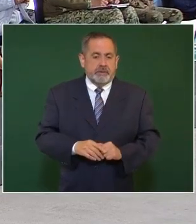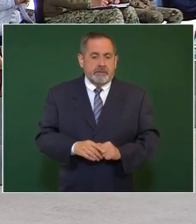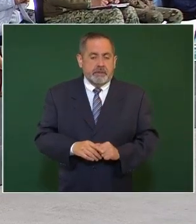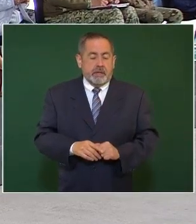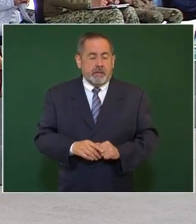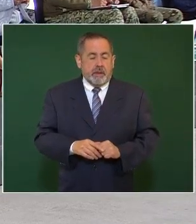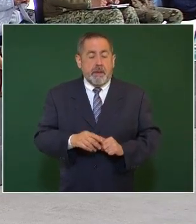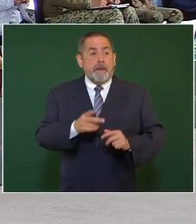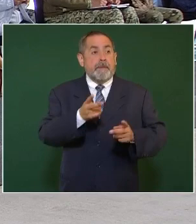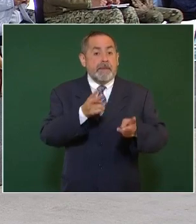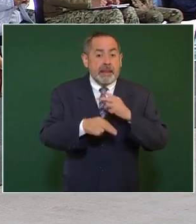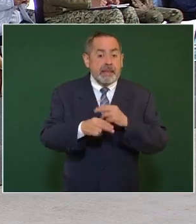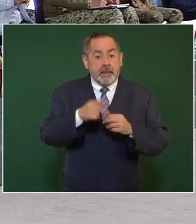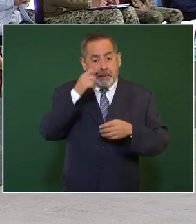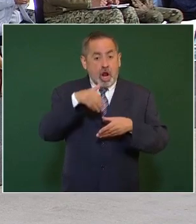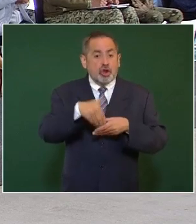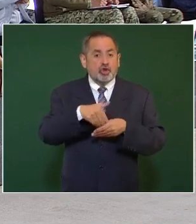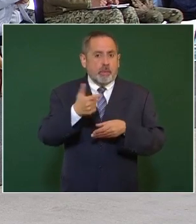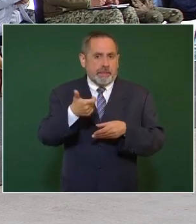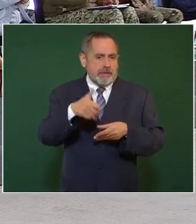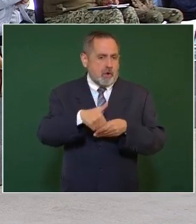empezaban a repartir los sobres